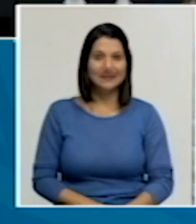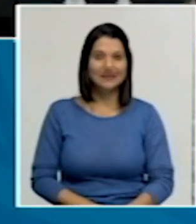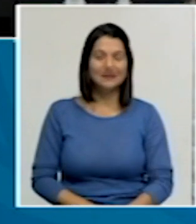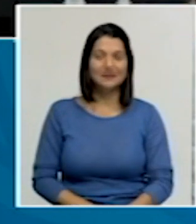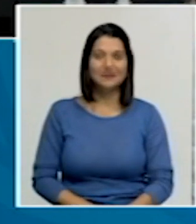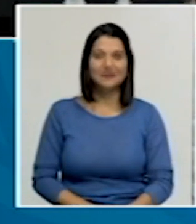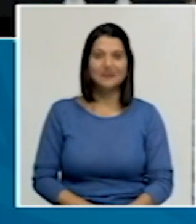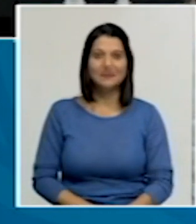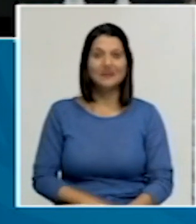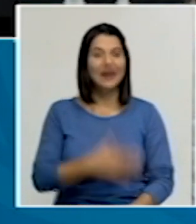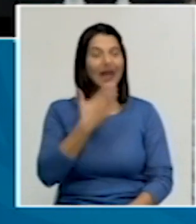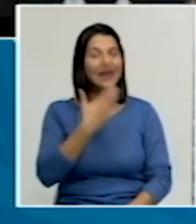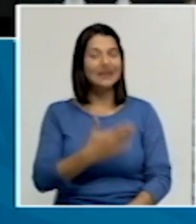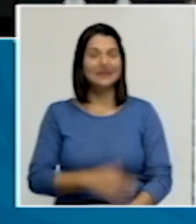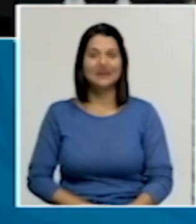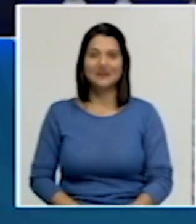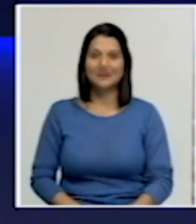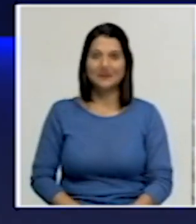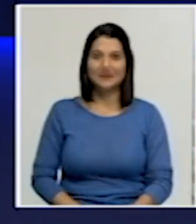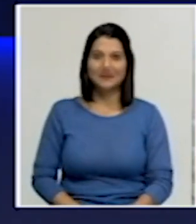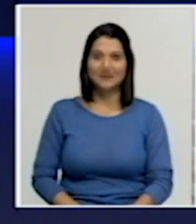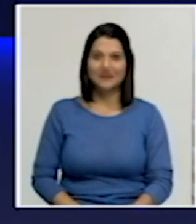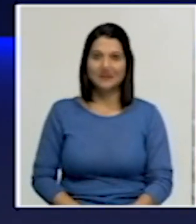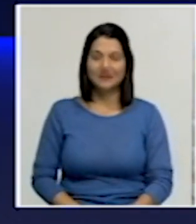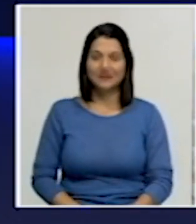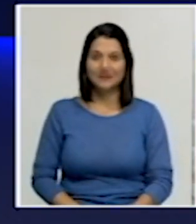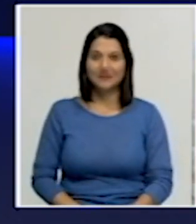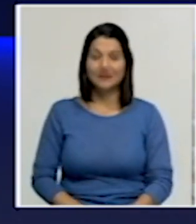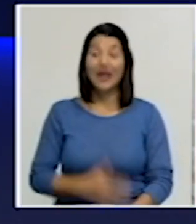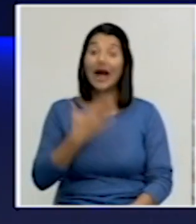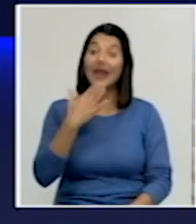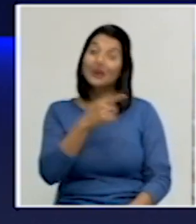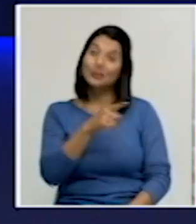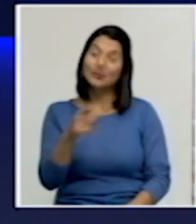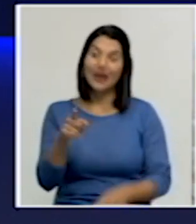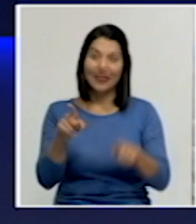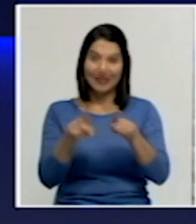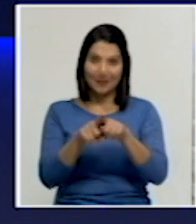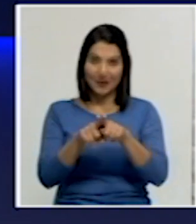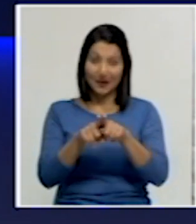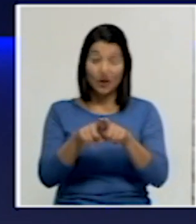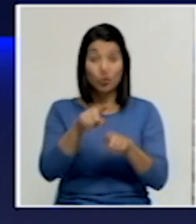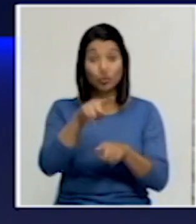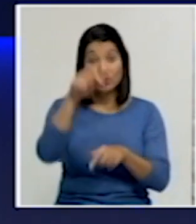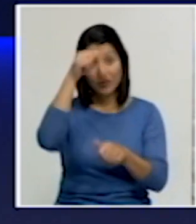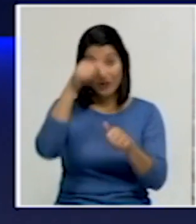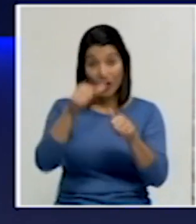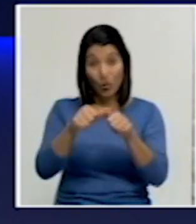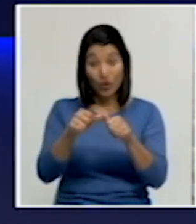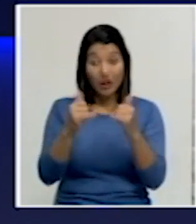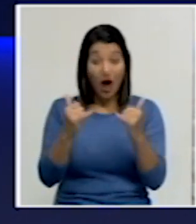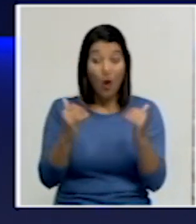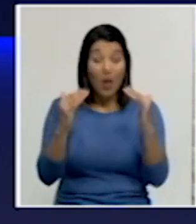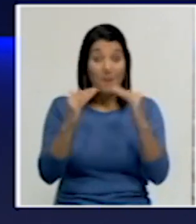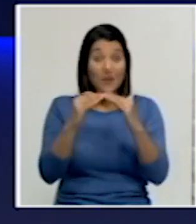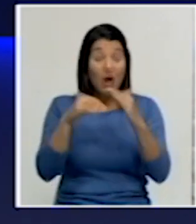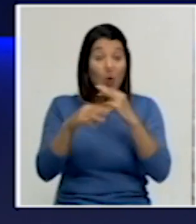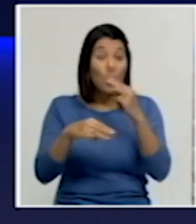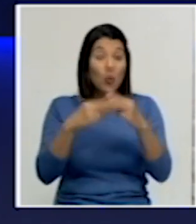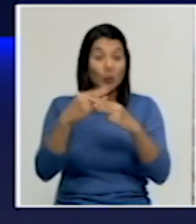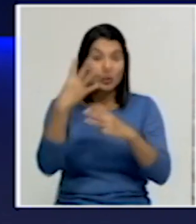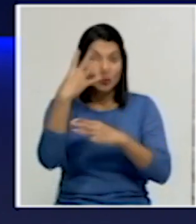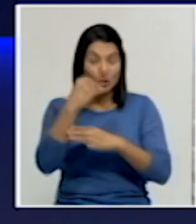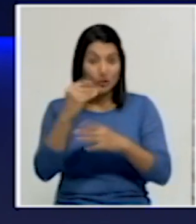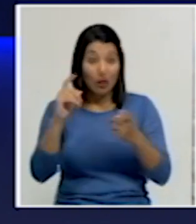Televisión. Gracias. A ustedes también las gracias. Recordarles que vivimos en un mundo maravilloso